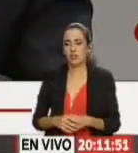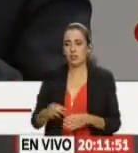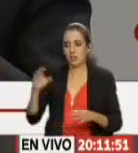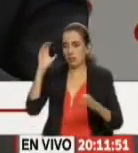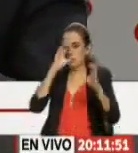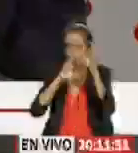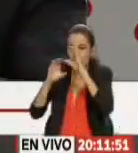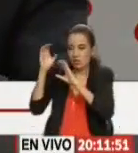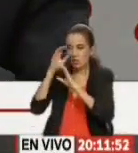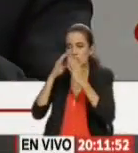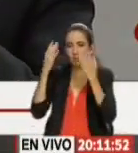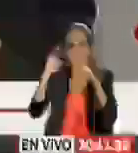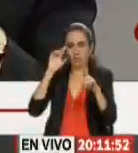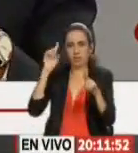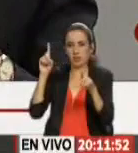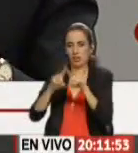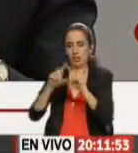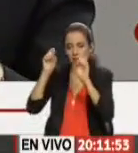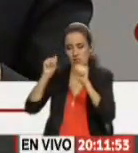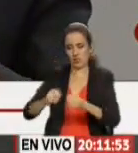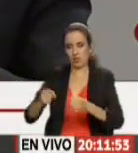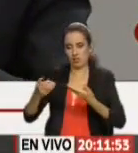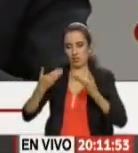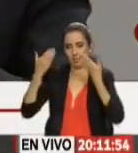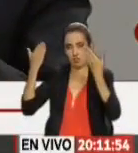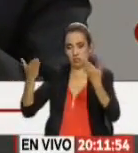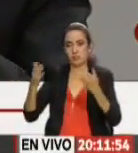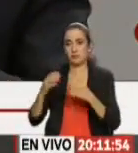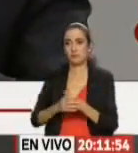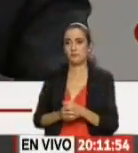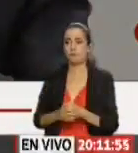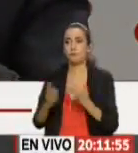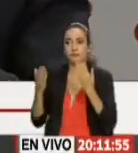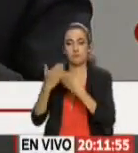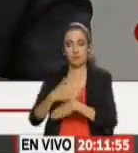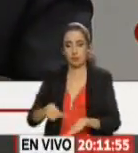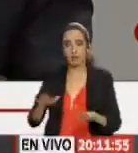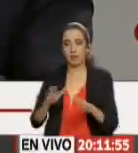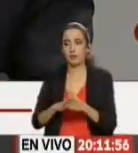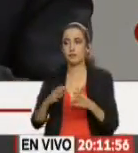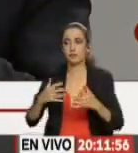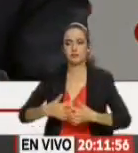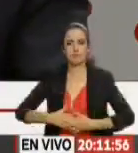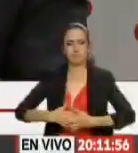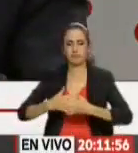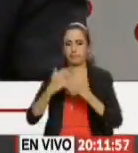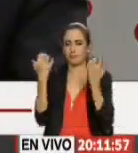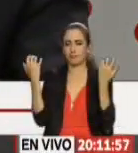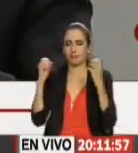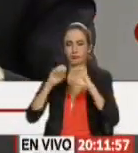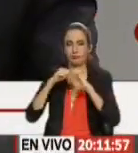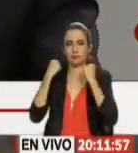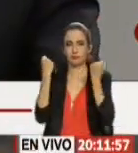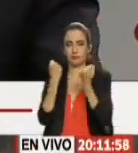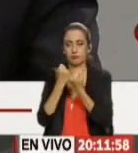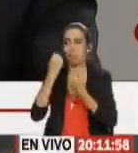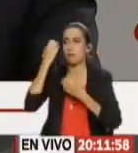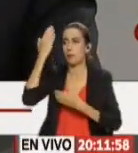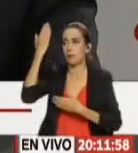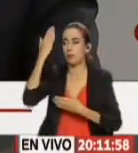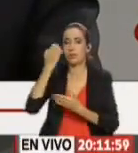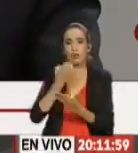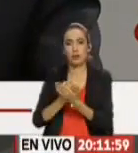produzcan un acuerdo que permita llegar a ponerle fin a la grave crisis social, política,